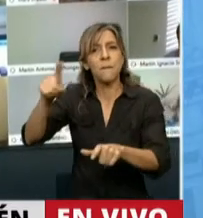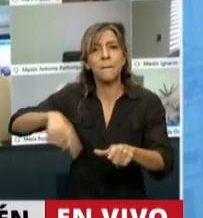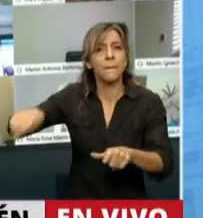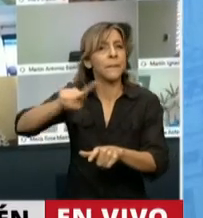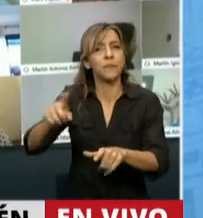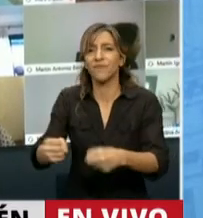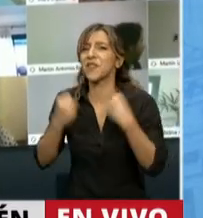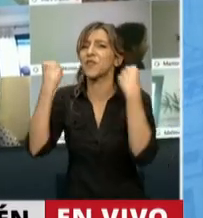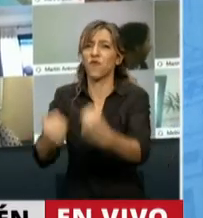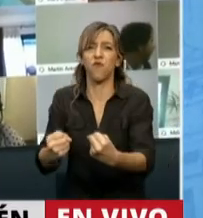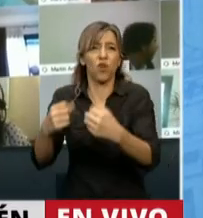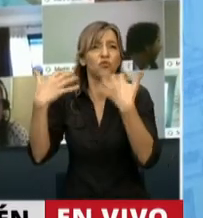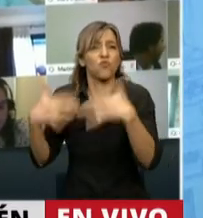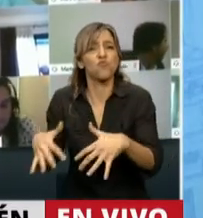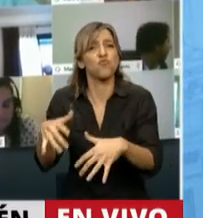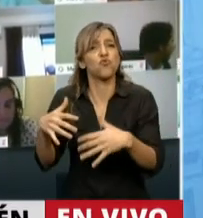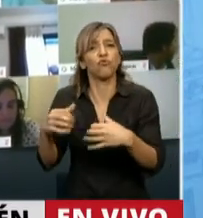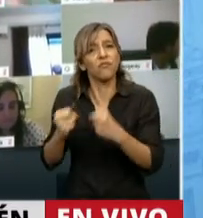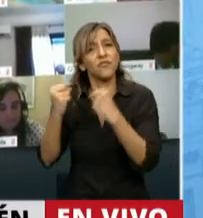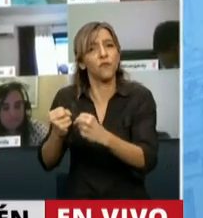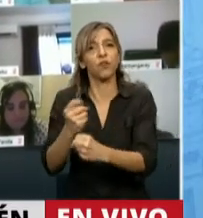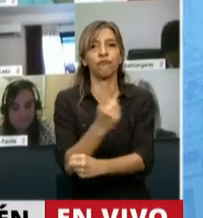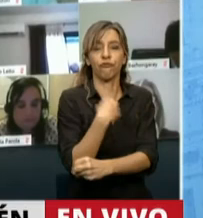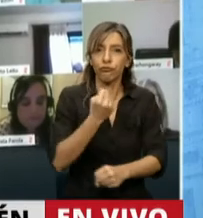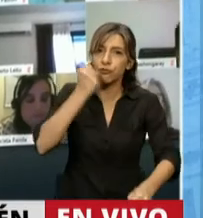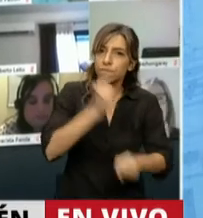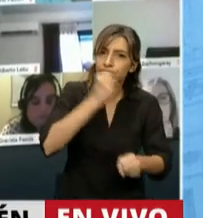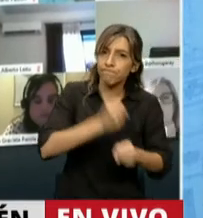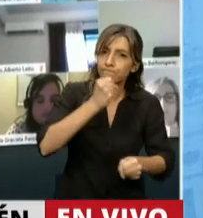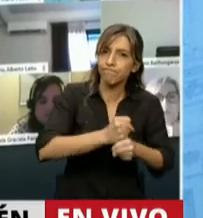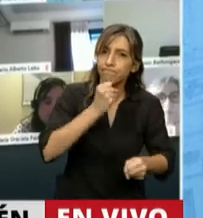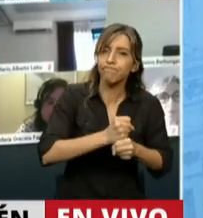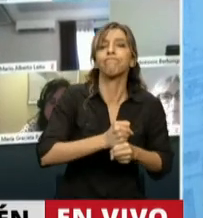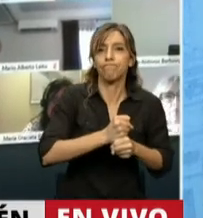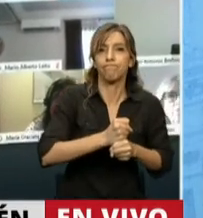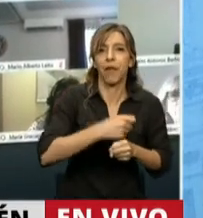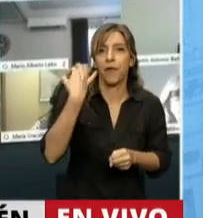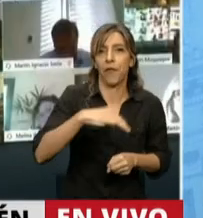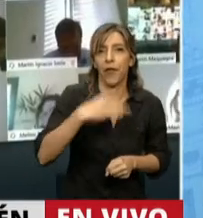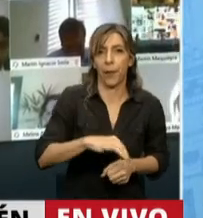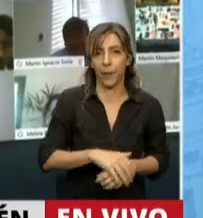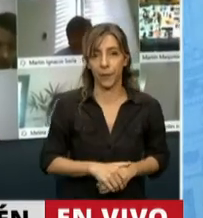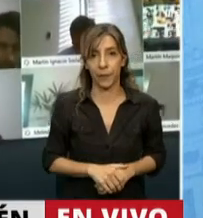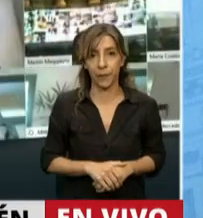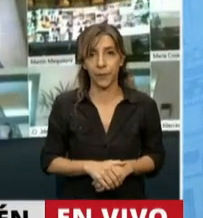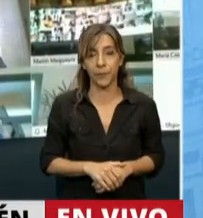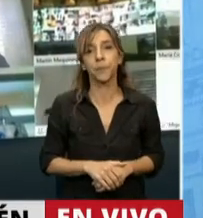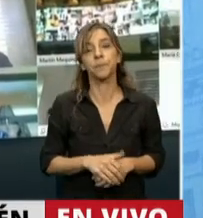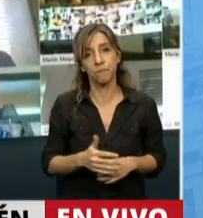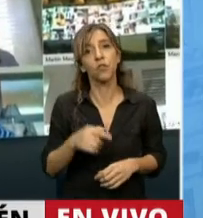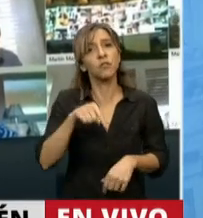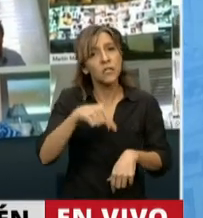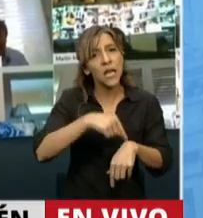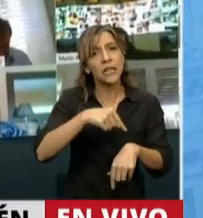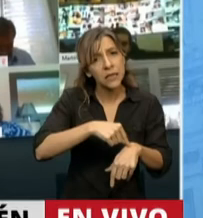no puede haber sido en vano. Por eso le pido que trabajemos con el tiempo necesario, con